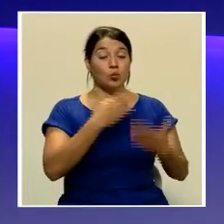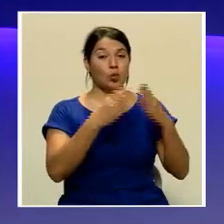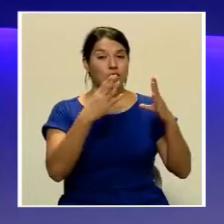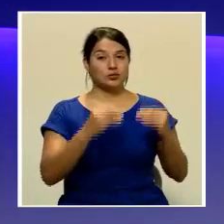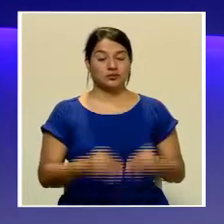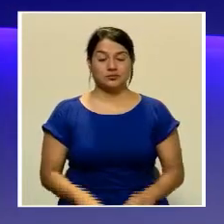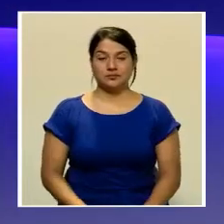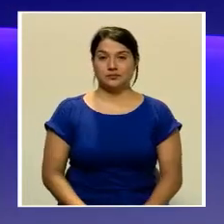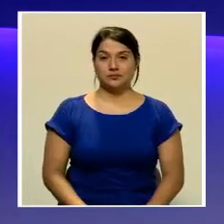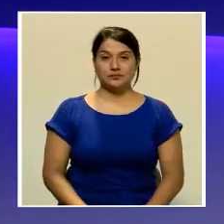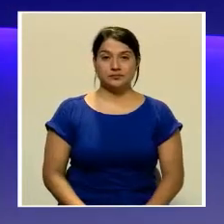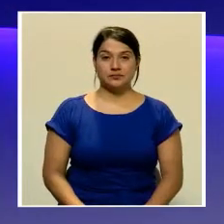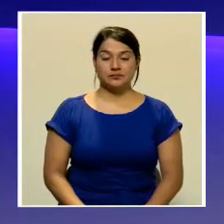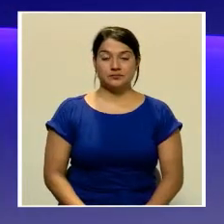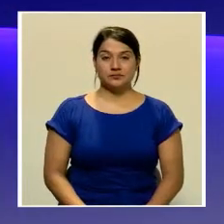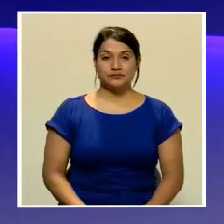noches.